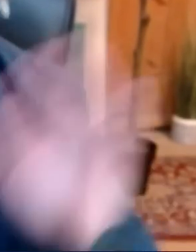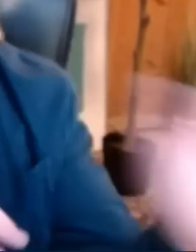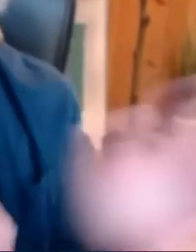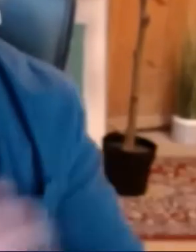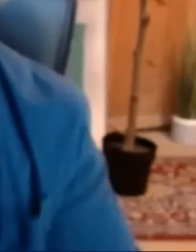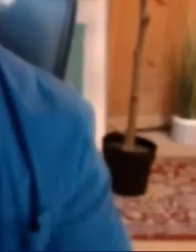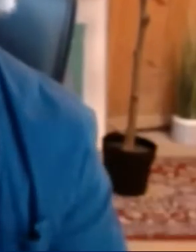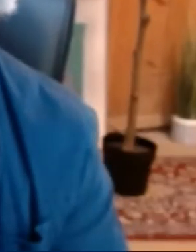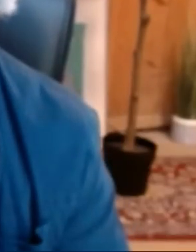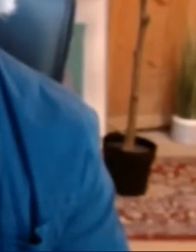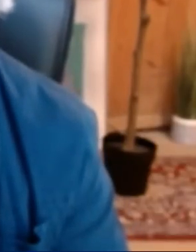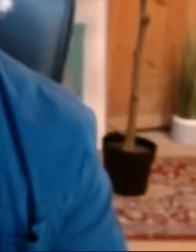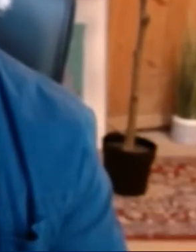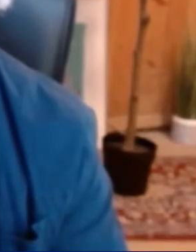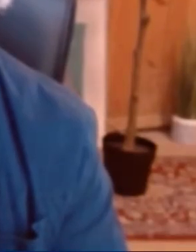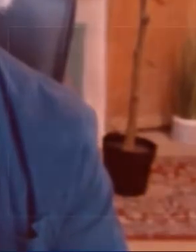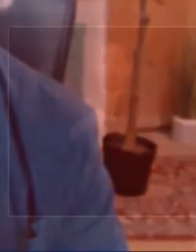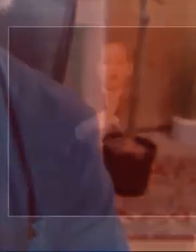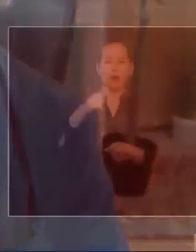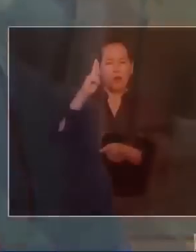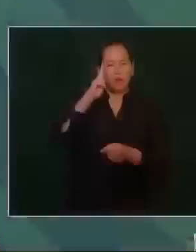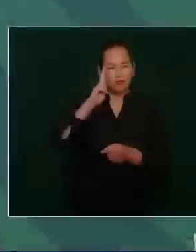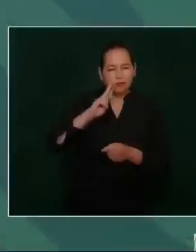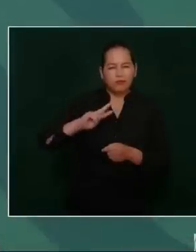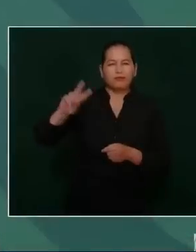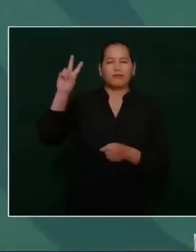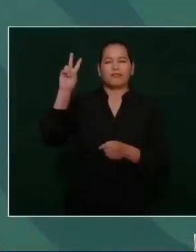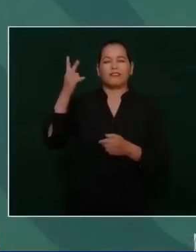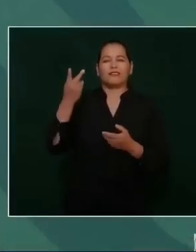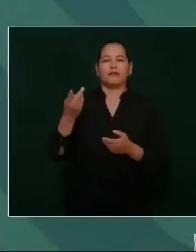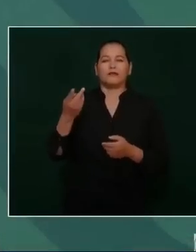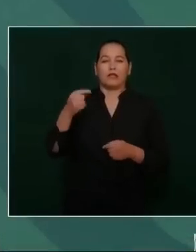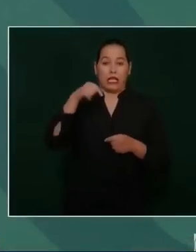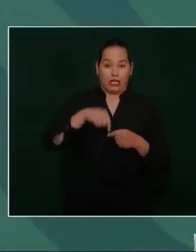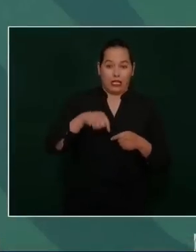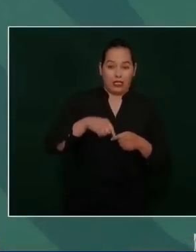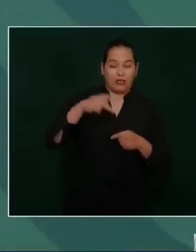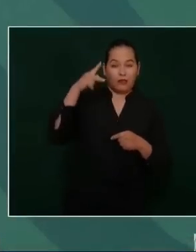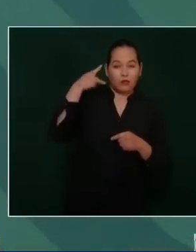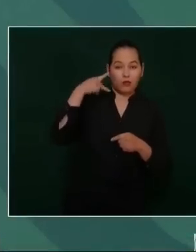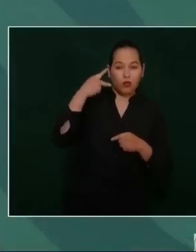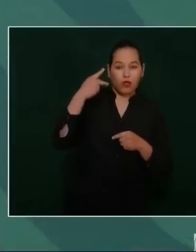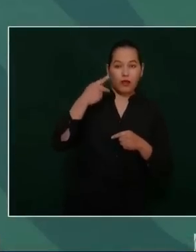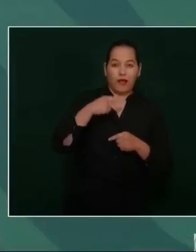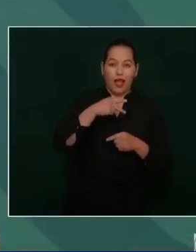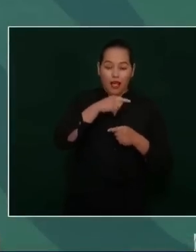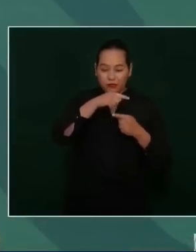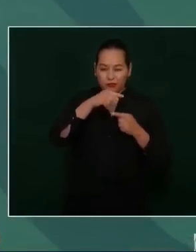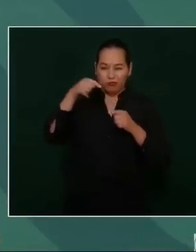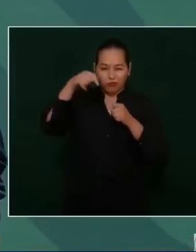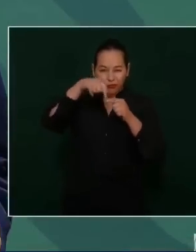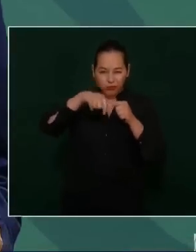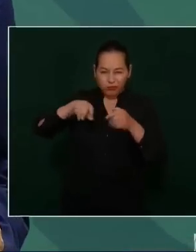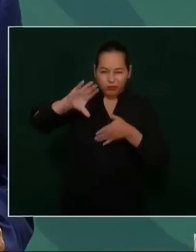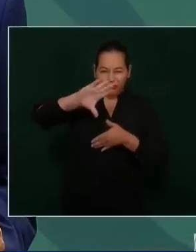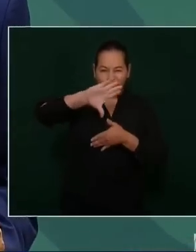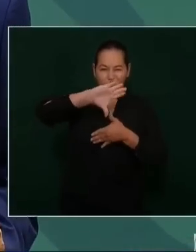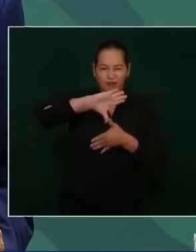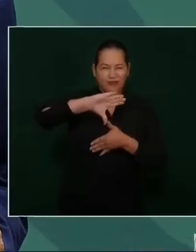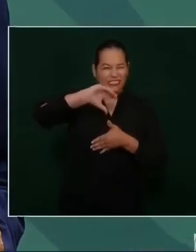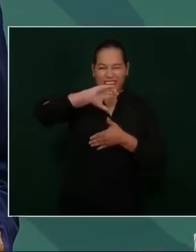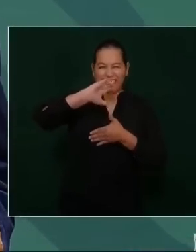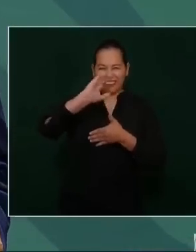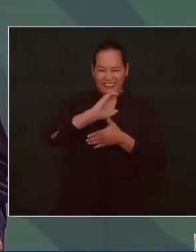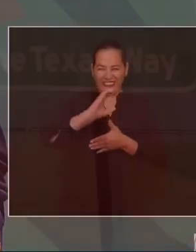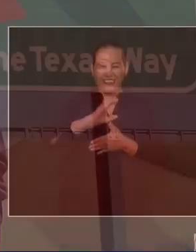xenofobia directamente del gobernador de Texas, Greg Abbott, de un sentimiento antimexicano, por decir que va a declarar que están siendo invadidos